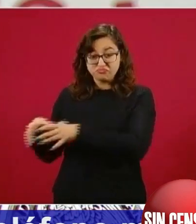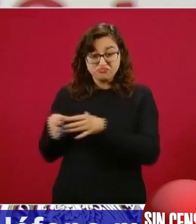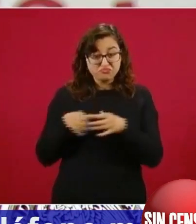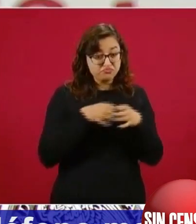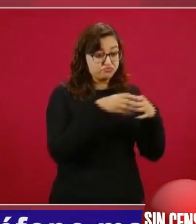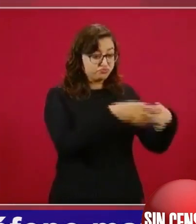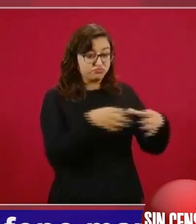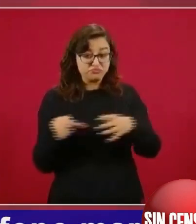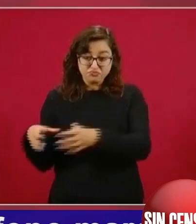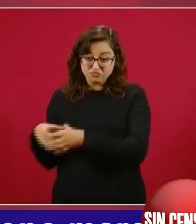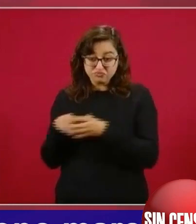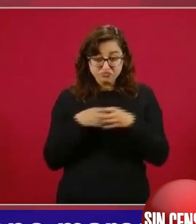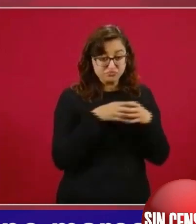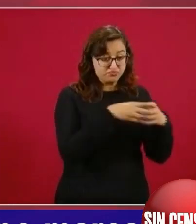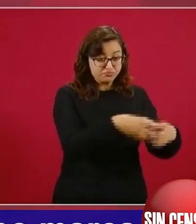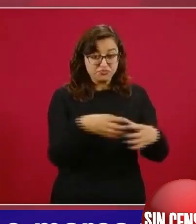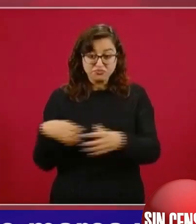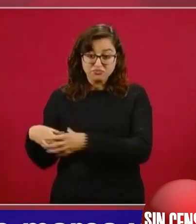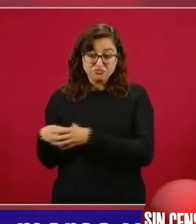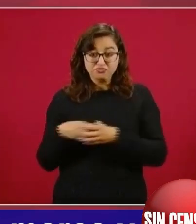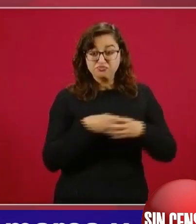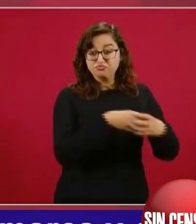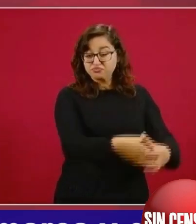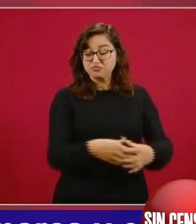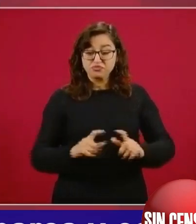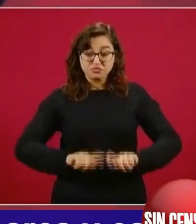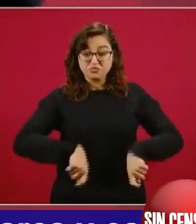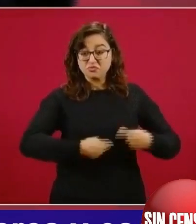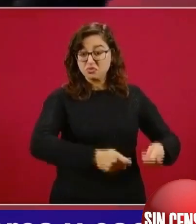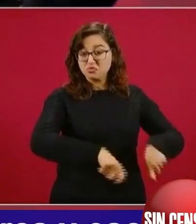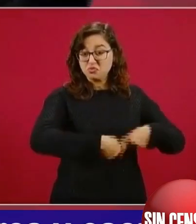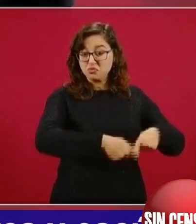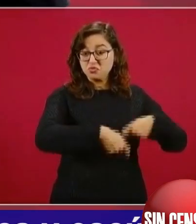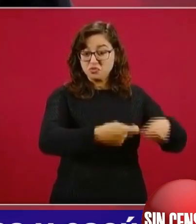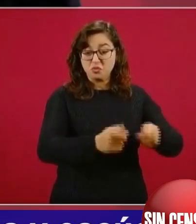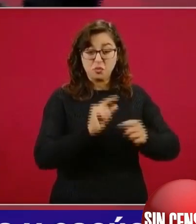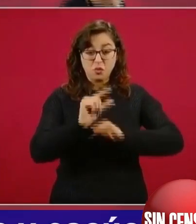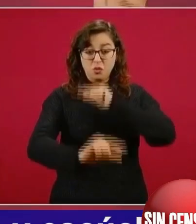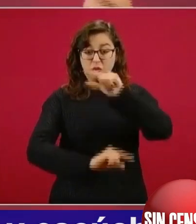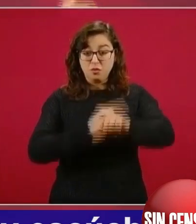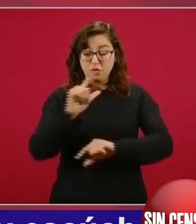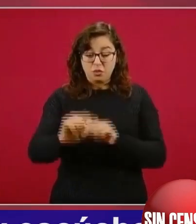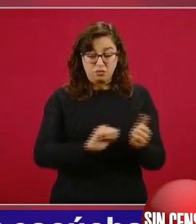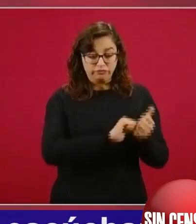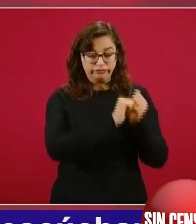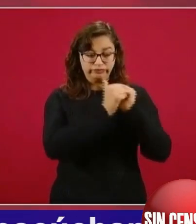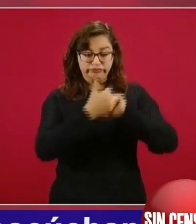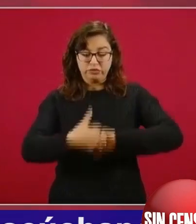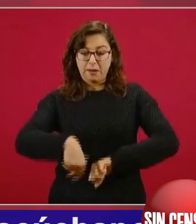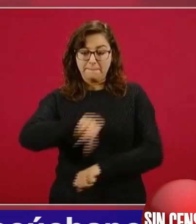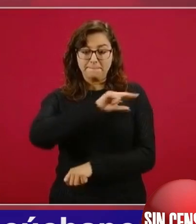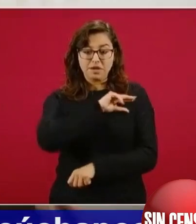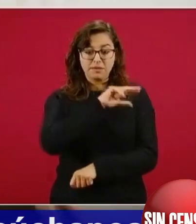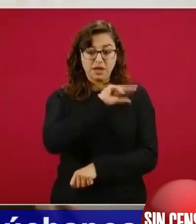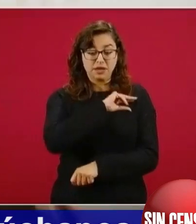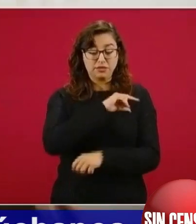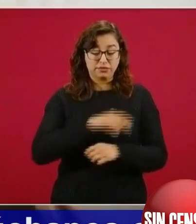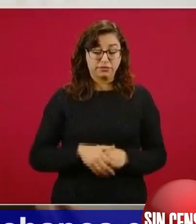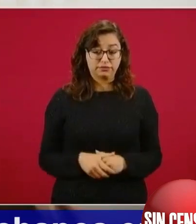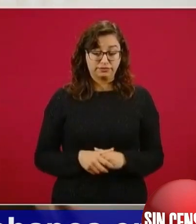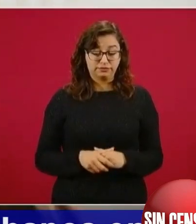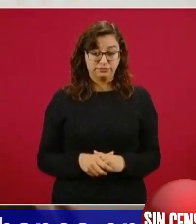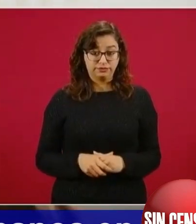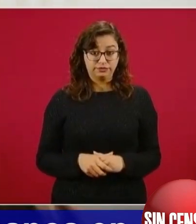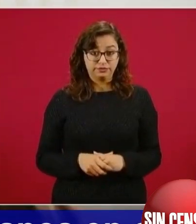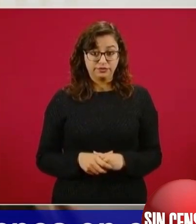convertir lo público en privado. Entonces así se fue